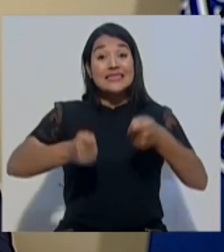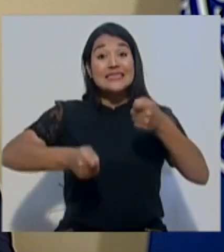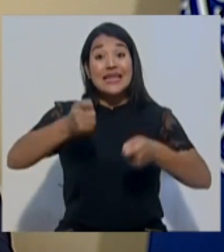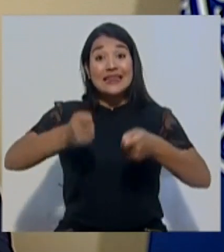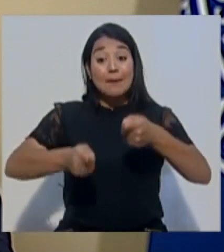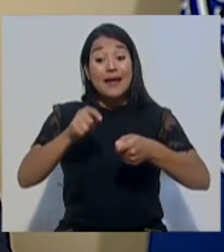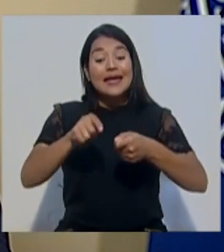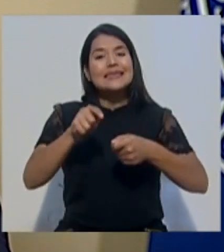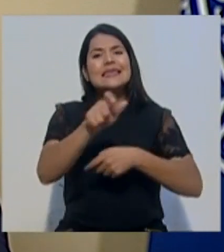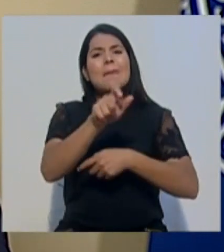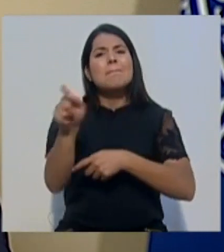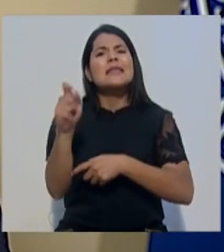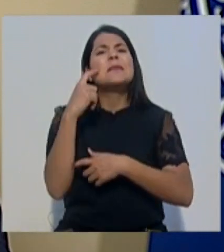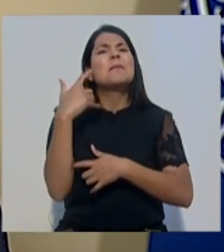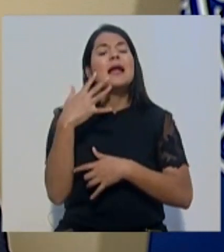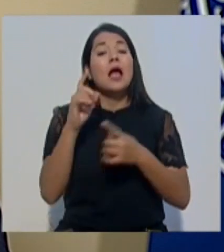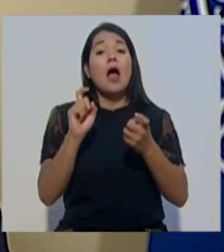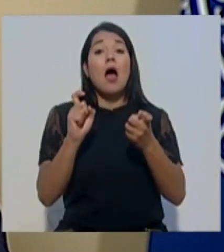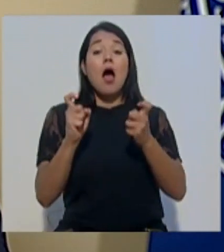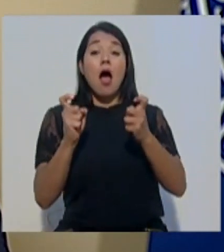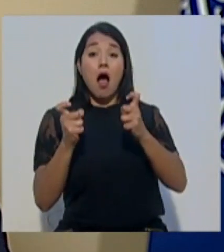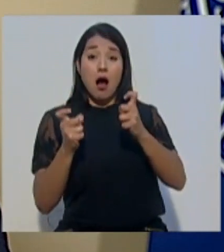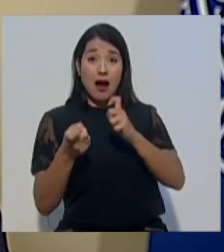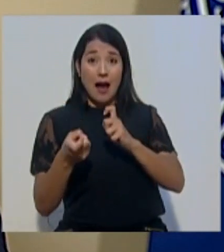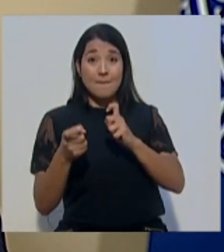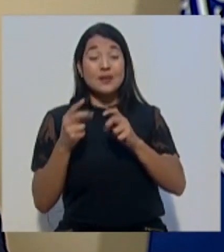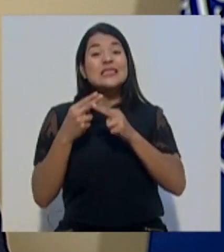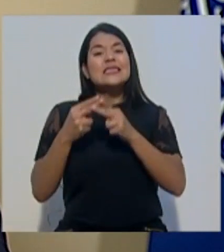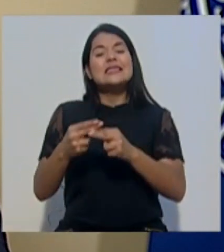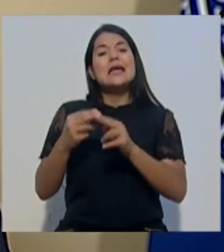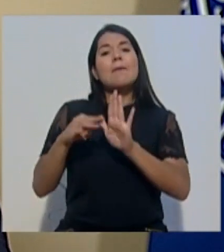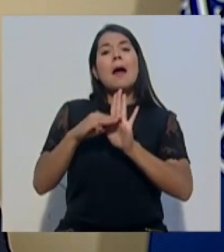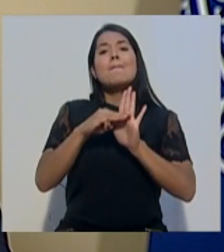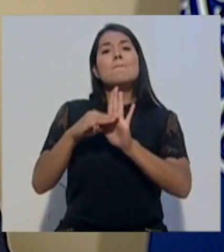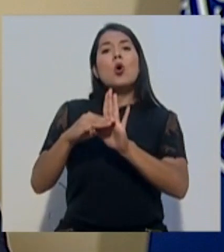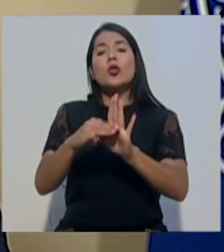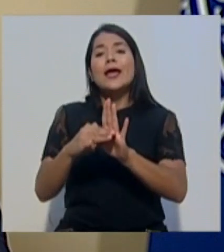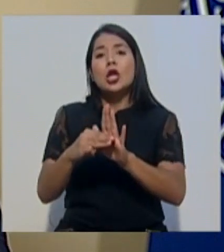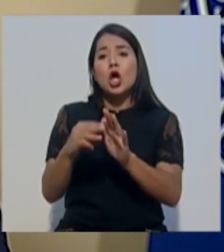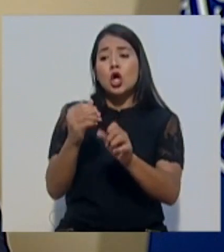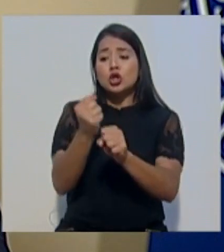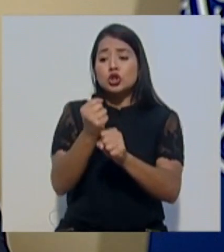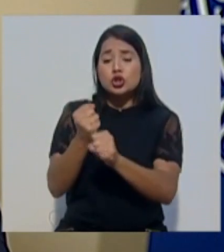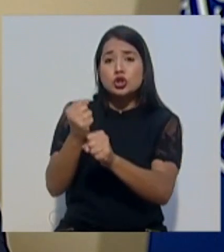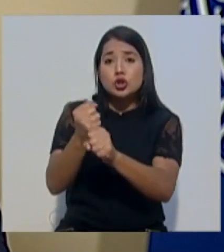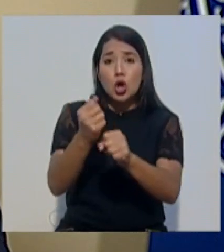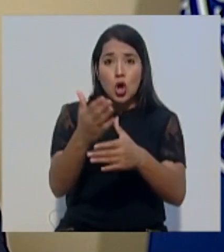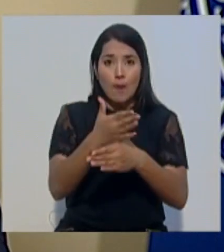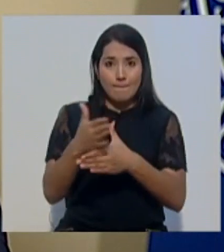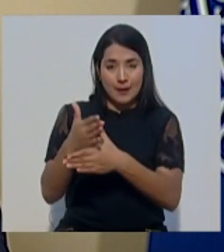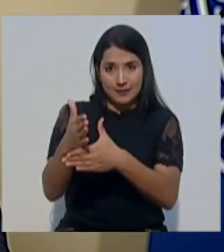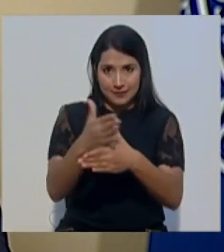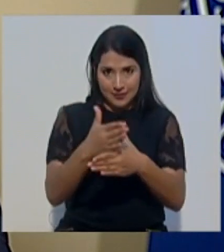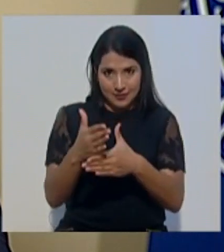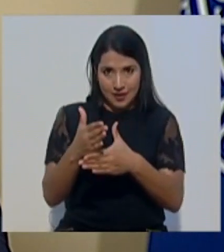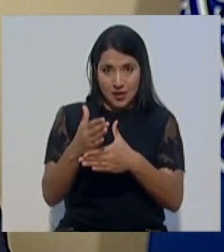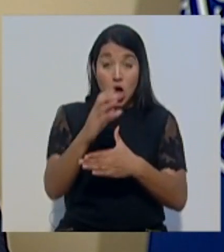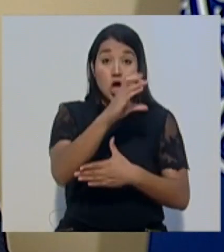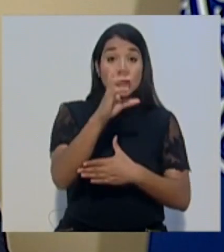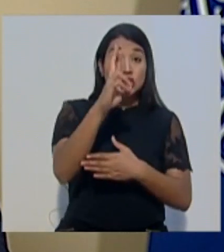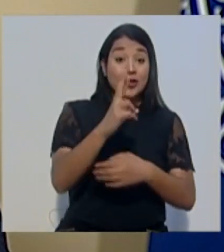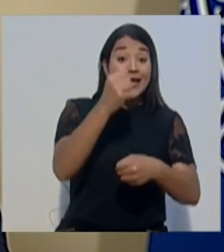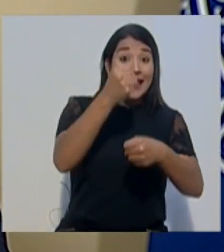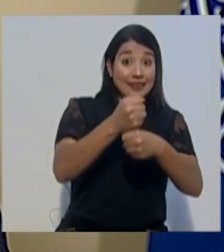mes de transición hacia esto que hemos llamado un modelo de gestión compartida. Costa Rica trabaja y se